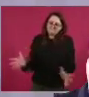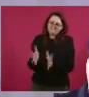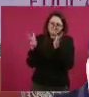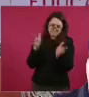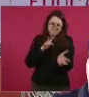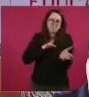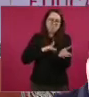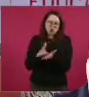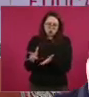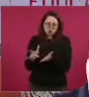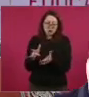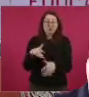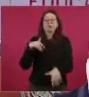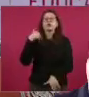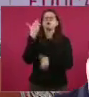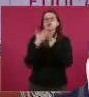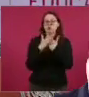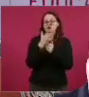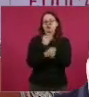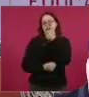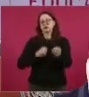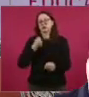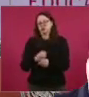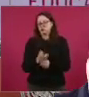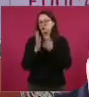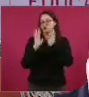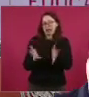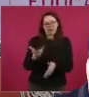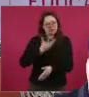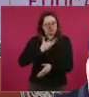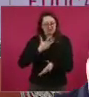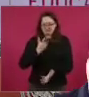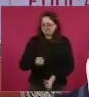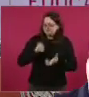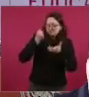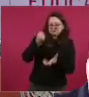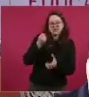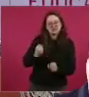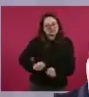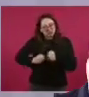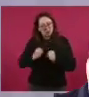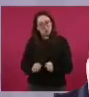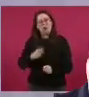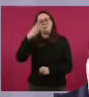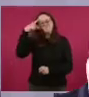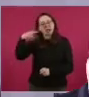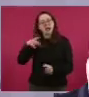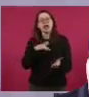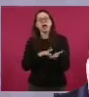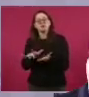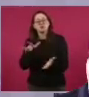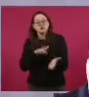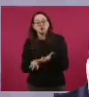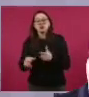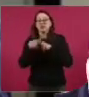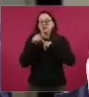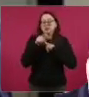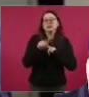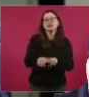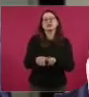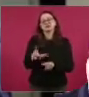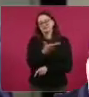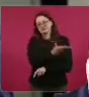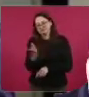contemplado lo que vamos a utilizar el año próximo para seguir apoyando con estos estímulos a